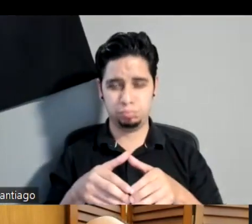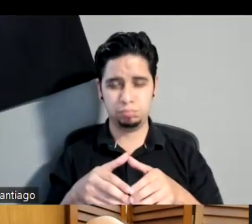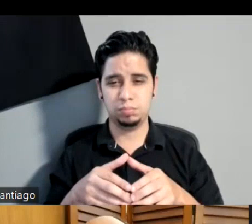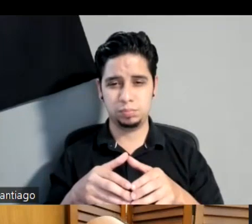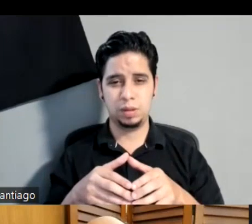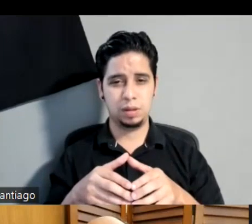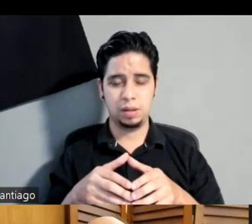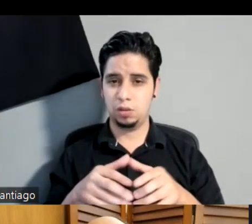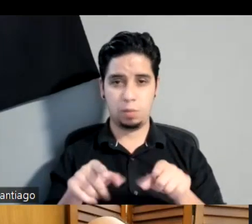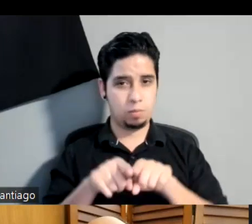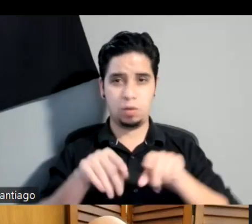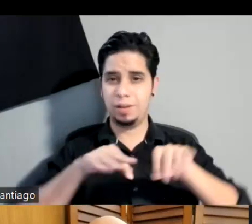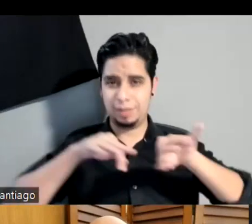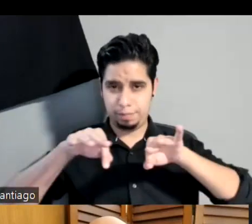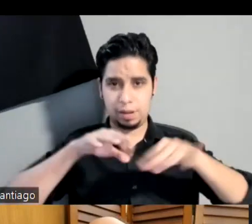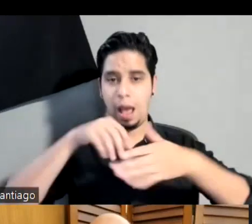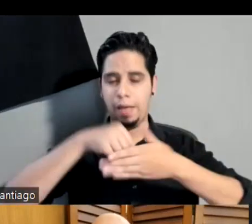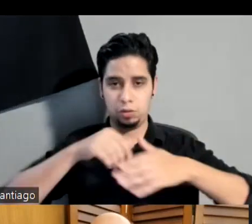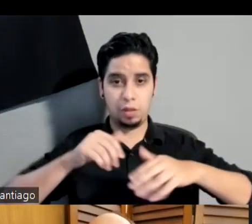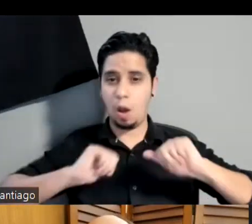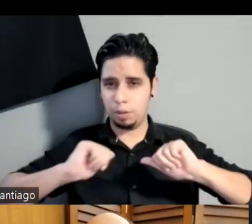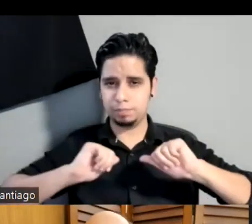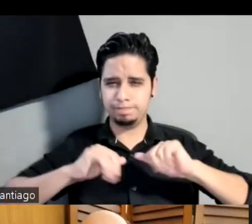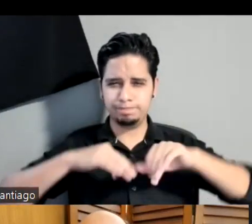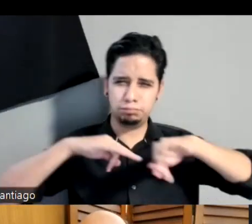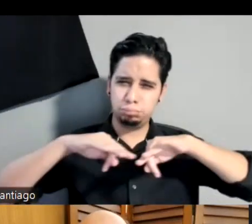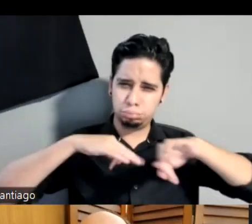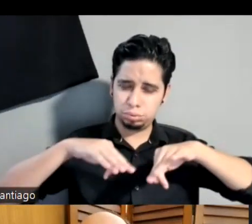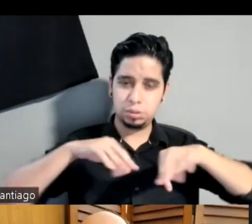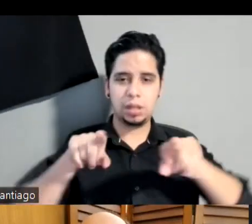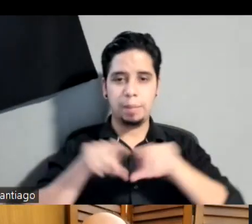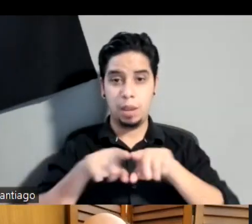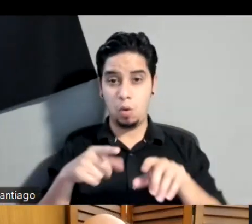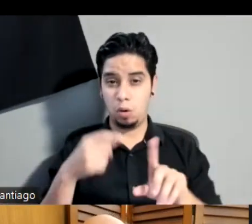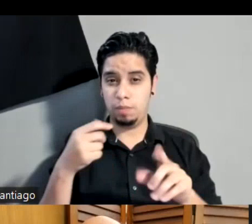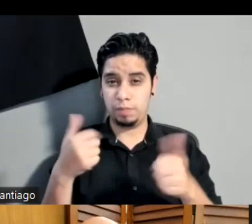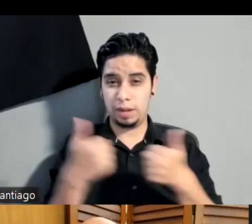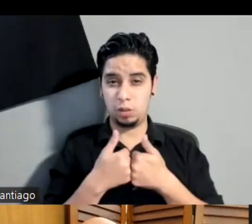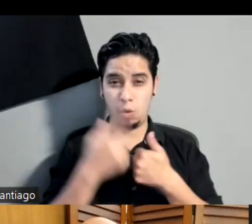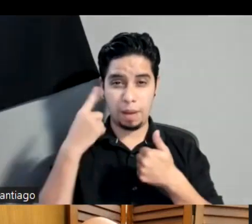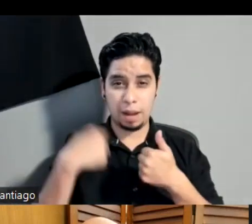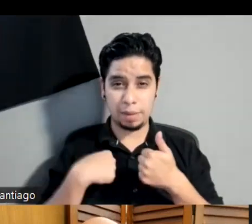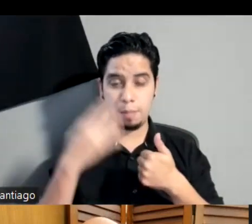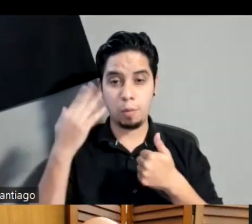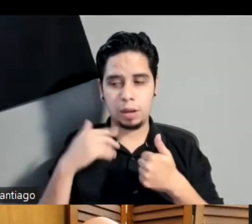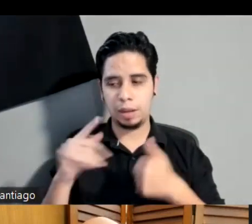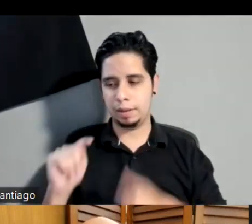esto mismo se explica dentro de la pieza. Y okay. También es un reto para mí porque Tere